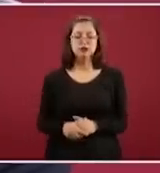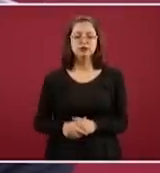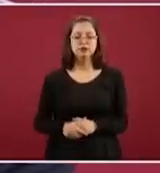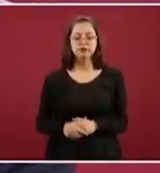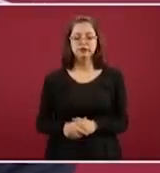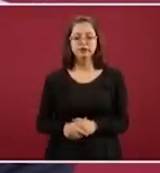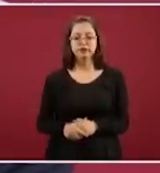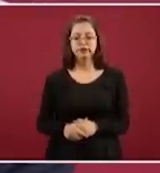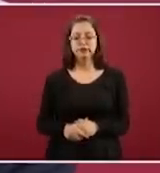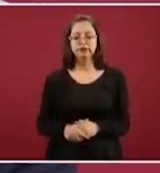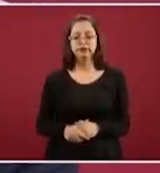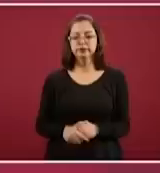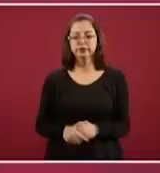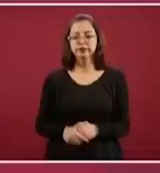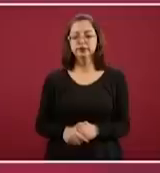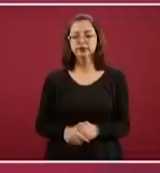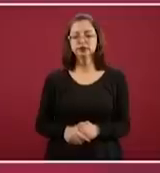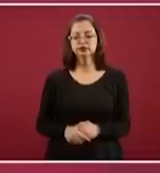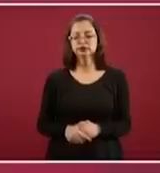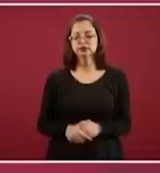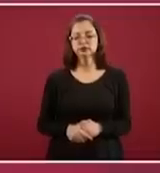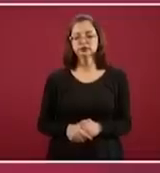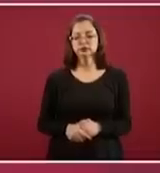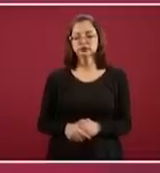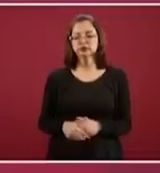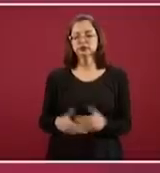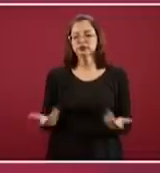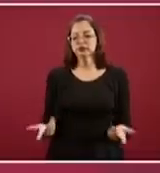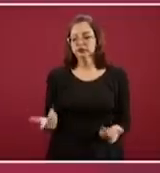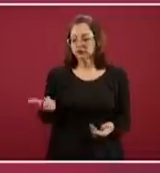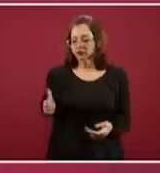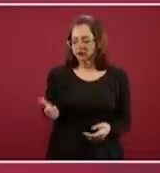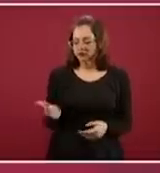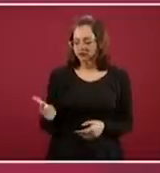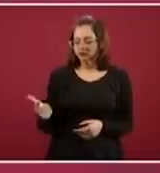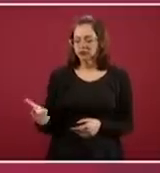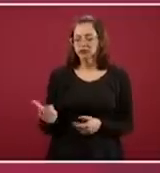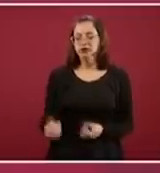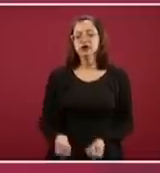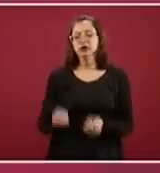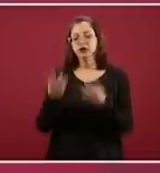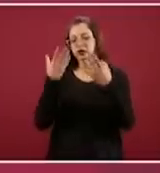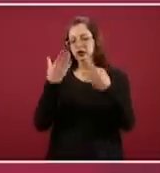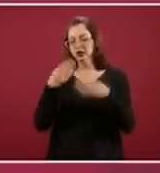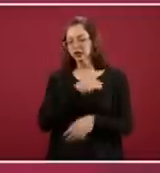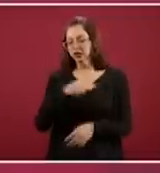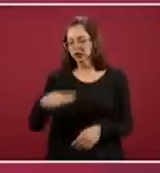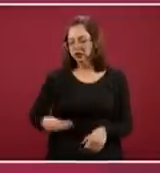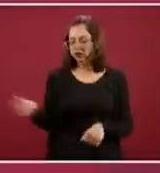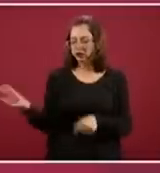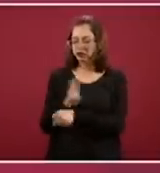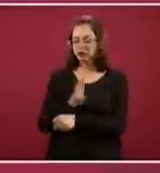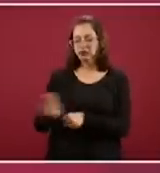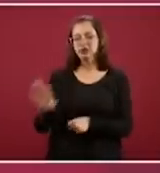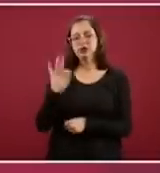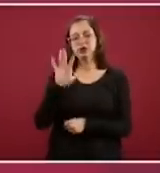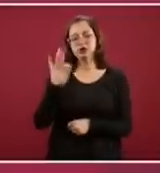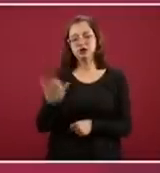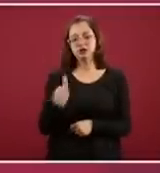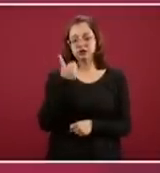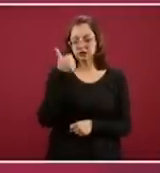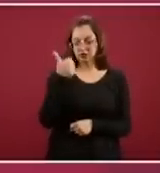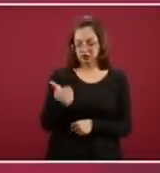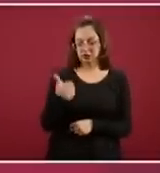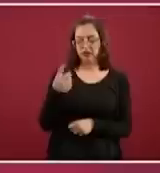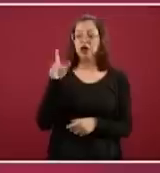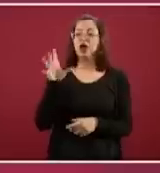En el caso de Guanajuato son 46 municipios, y ese municipio,